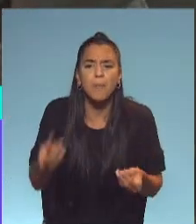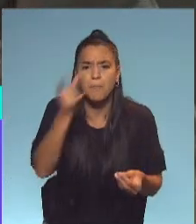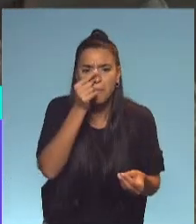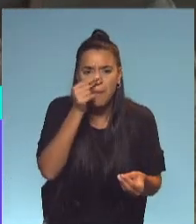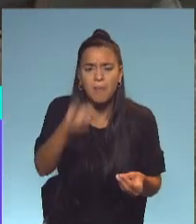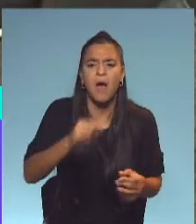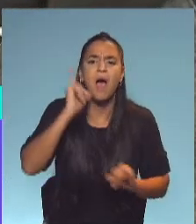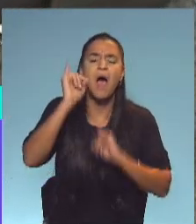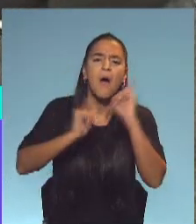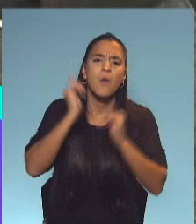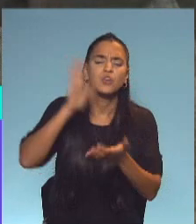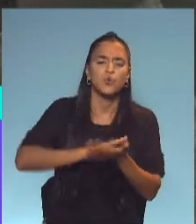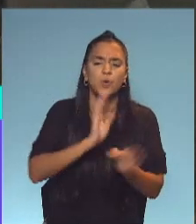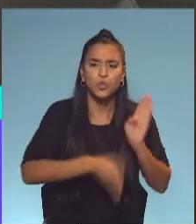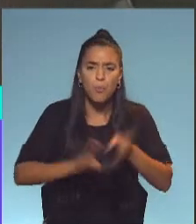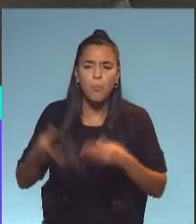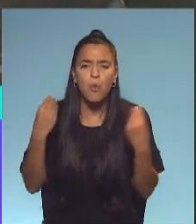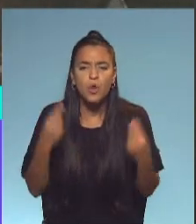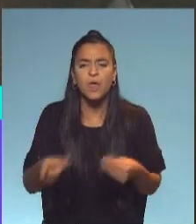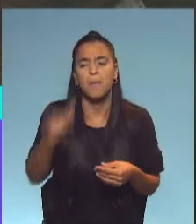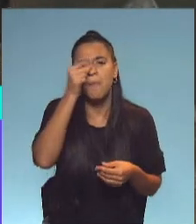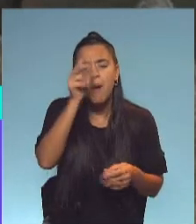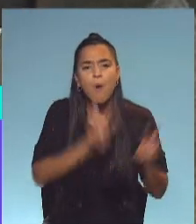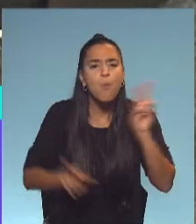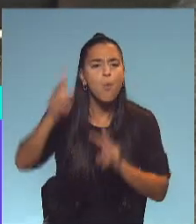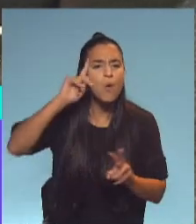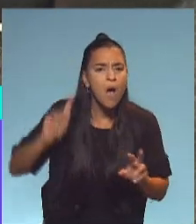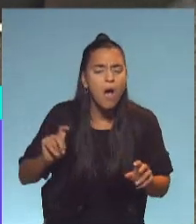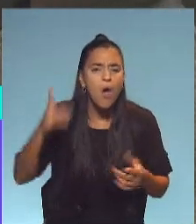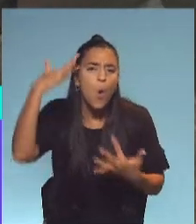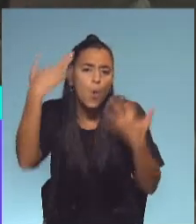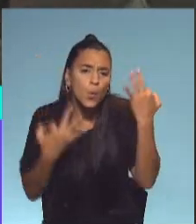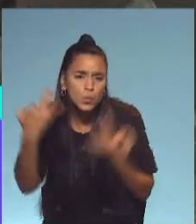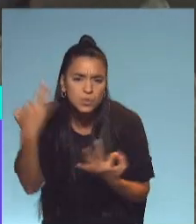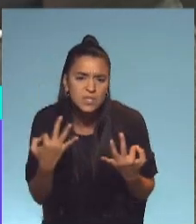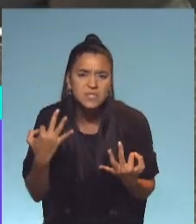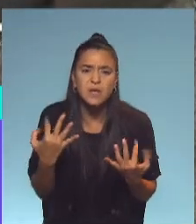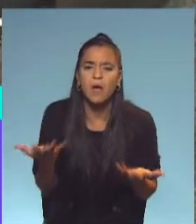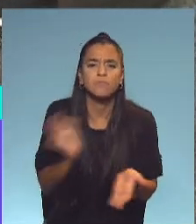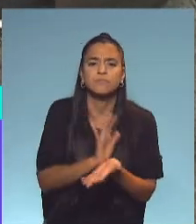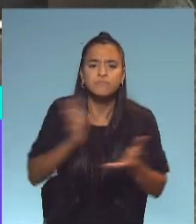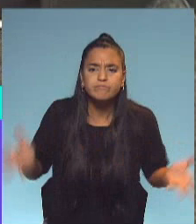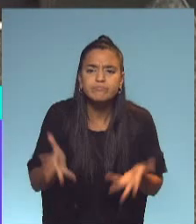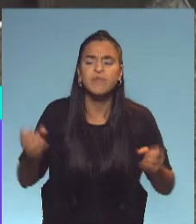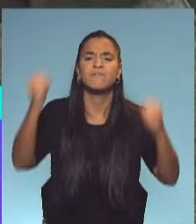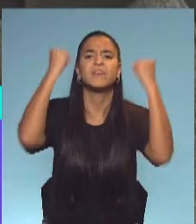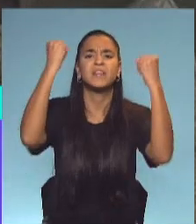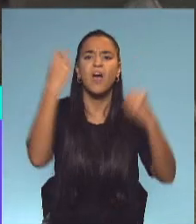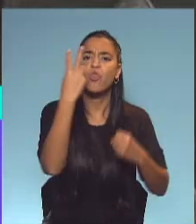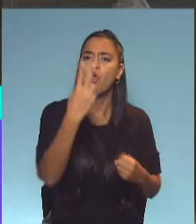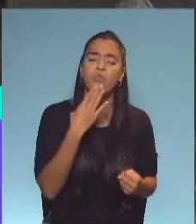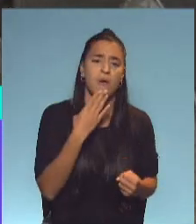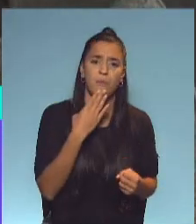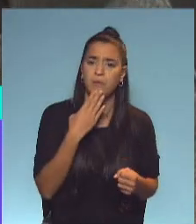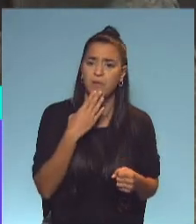aparece hablando de torturas, por qué su padre sigue buscando en la justicia y no puede salir a arengar y a festejar un 2 de abril como